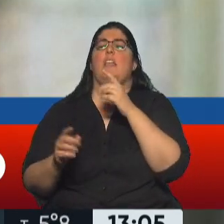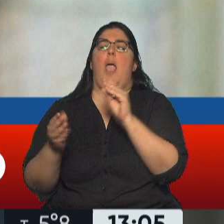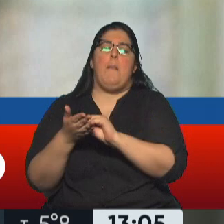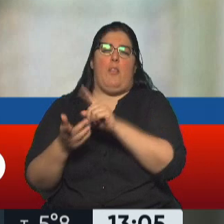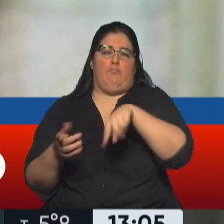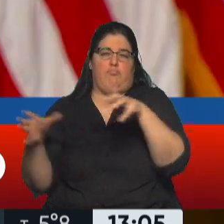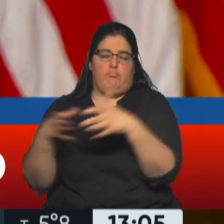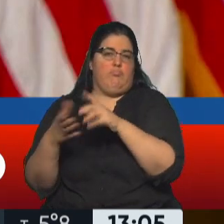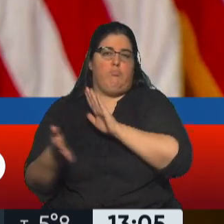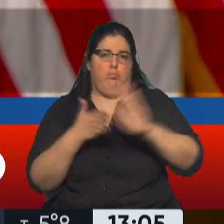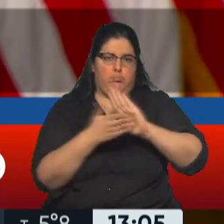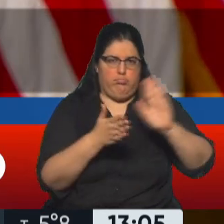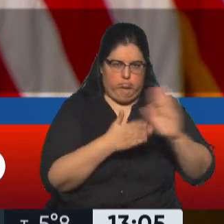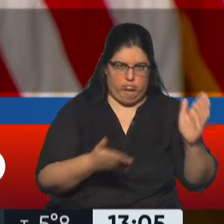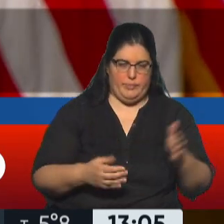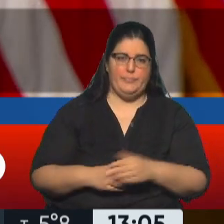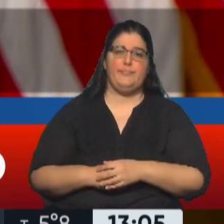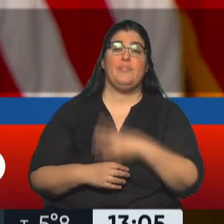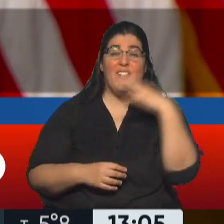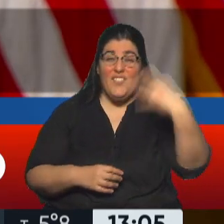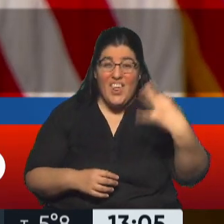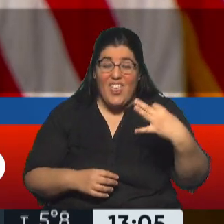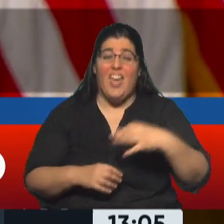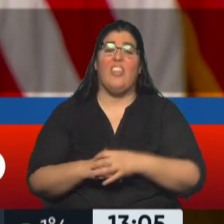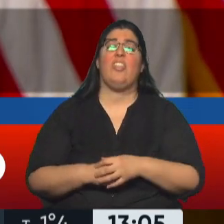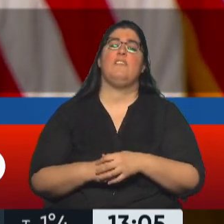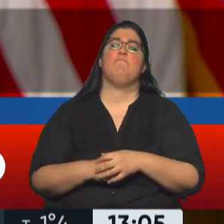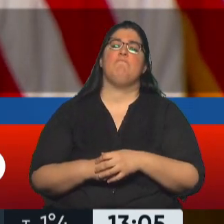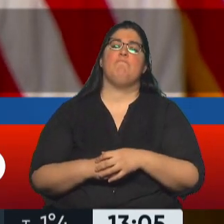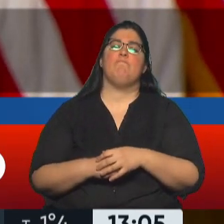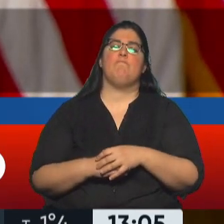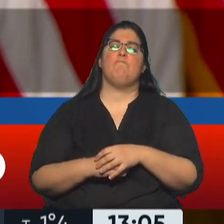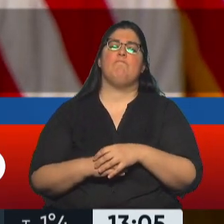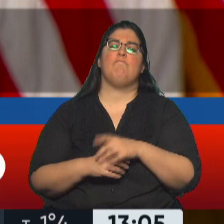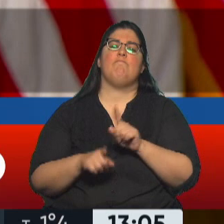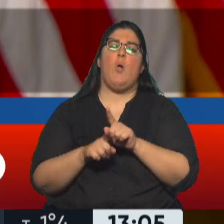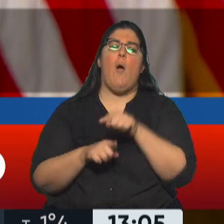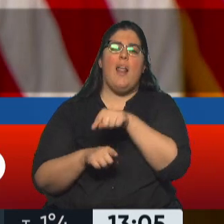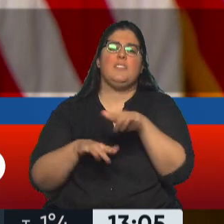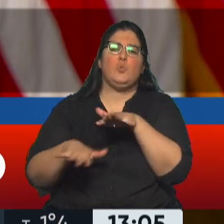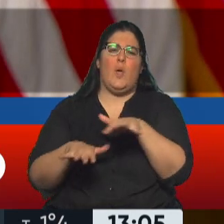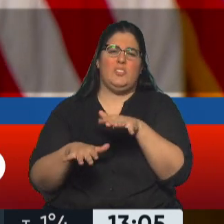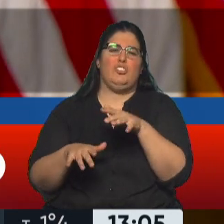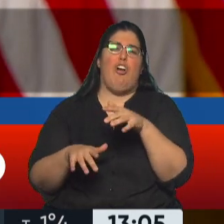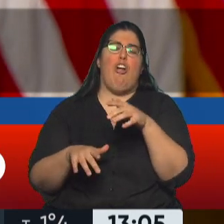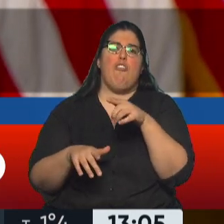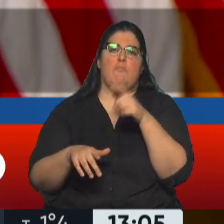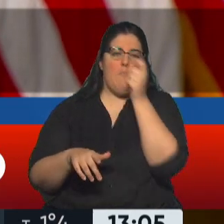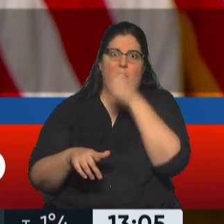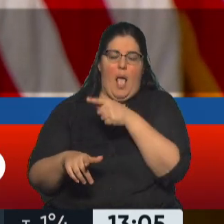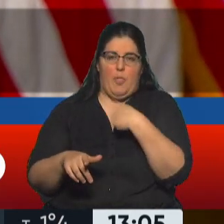gobierno. The truth is, this did unfold more quickly than we had